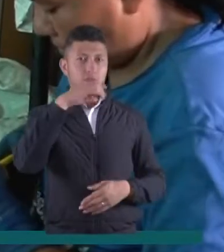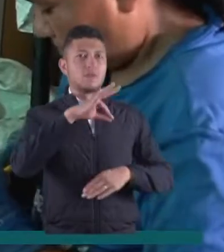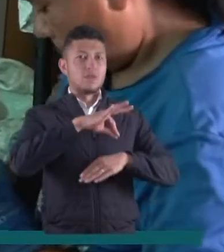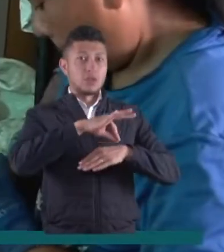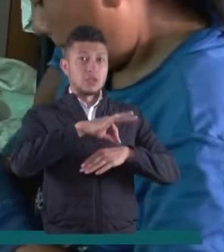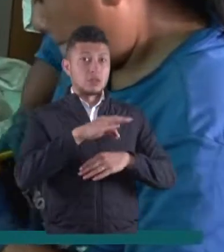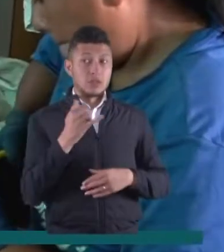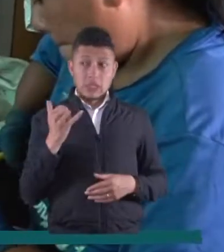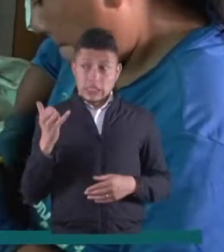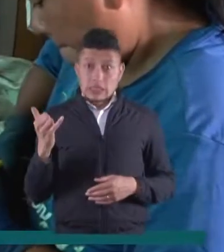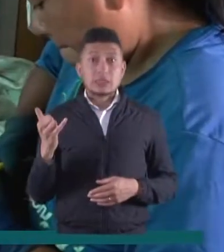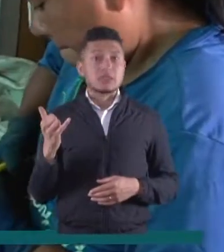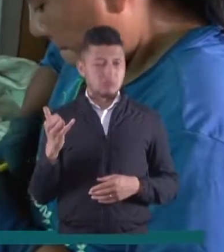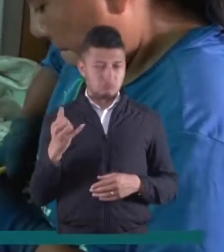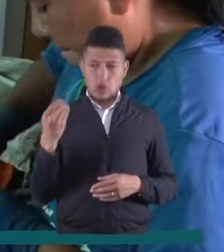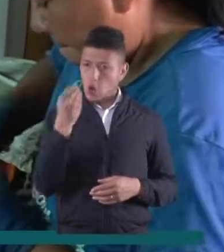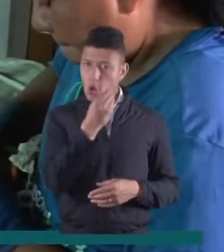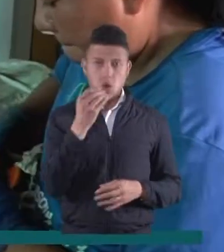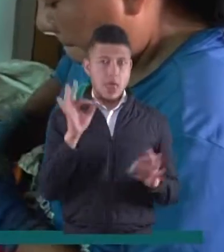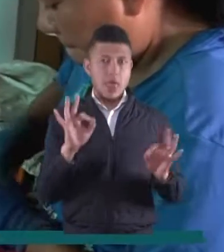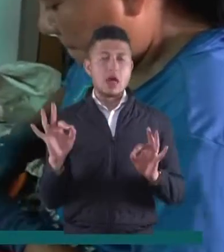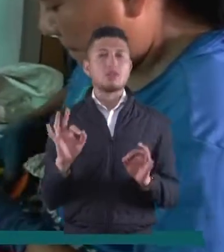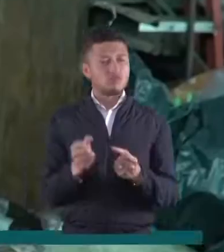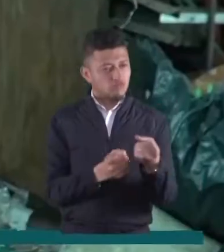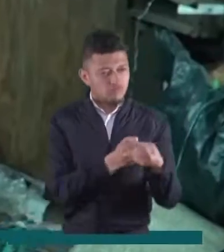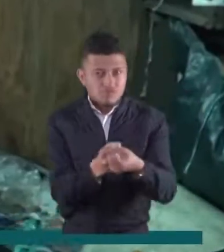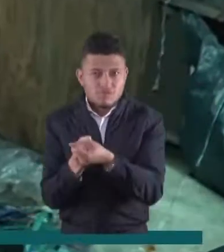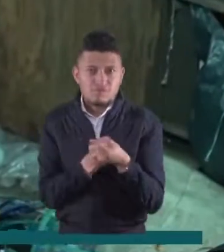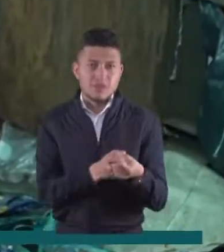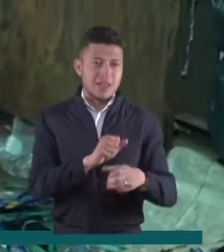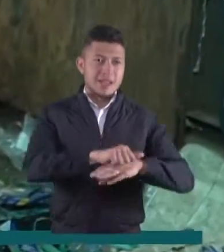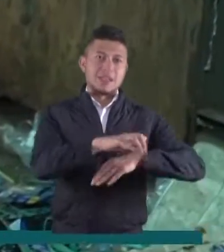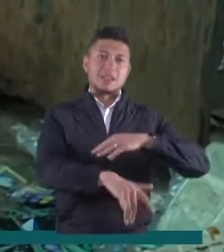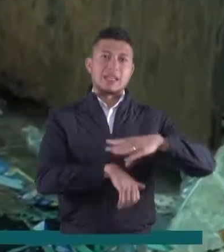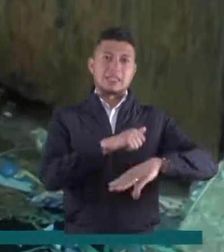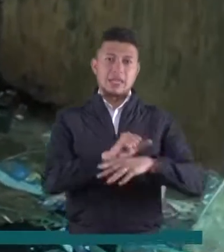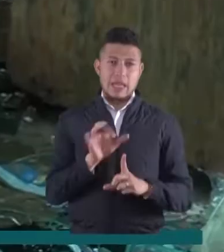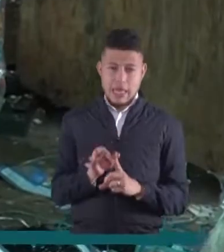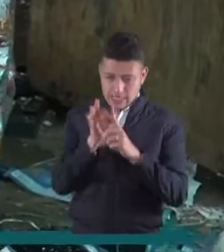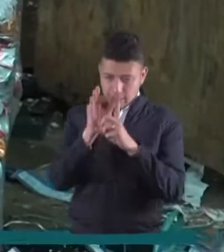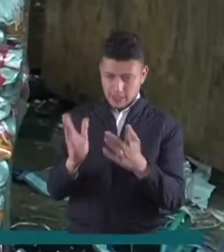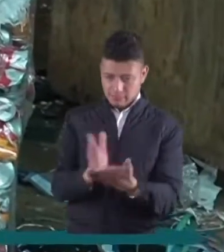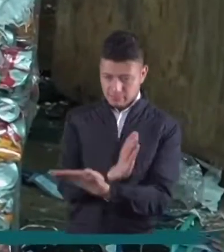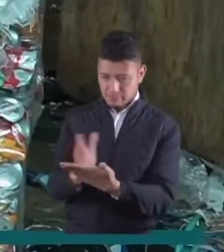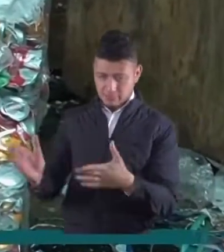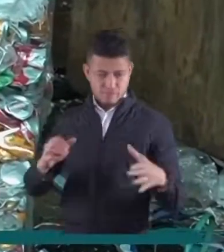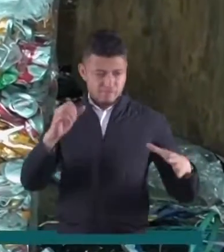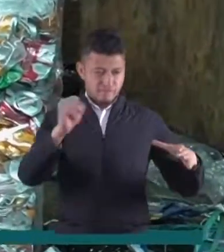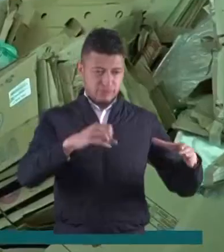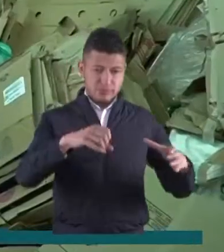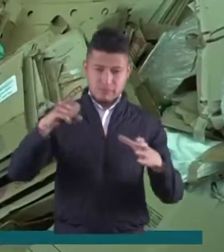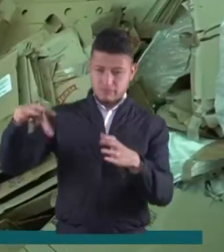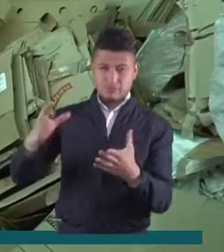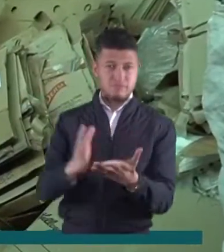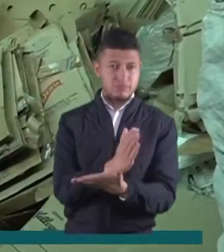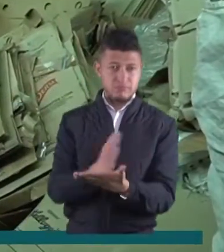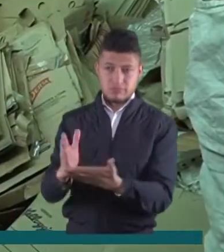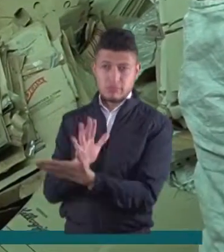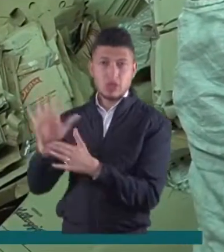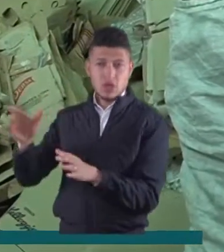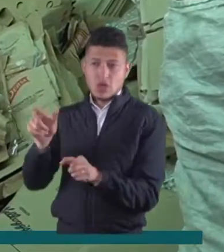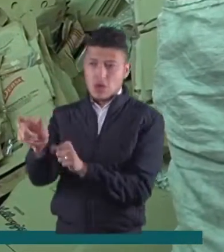ánimo de lucro que trabaja en el fortalecimiento del reciclaje se especializó en la separación y buen uso de los residuos sólidos